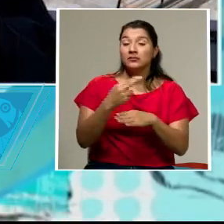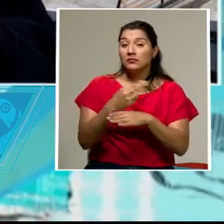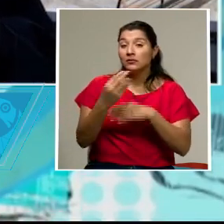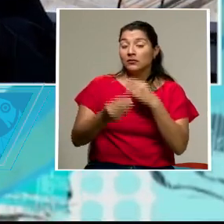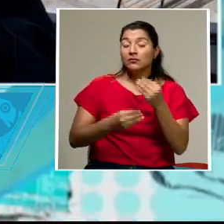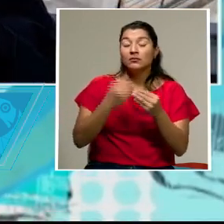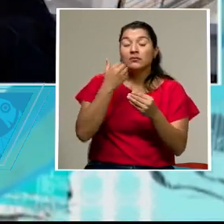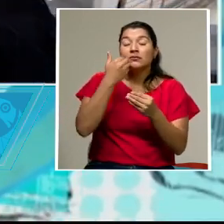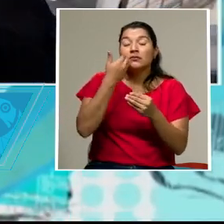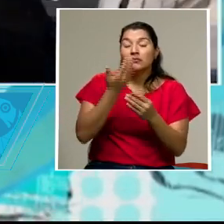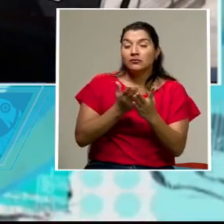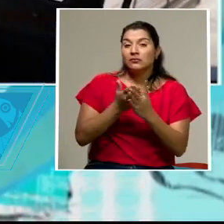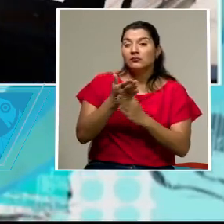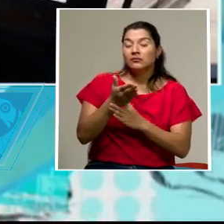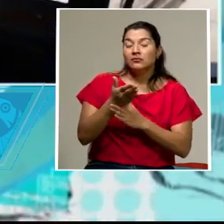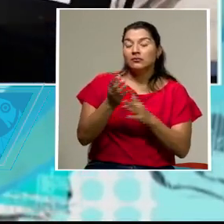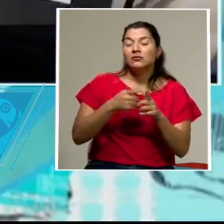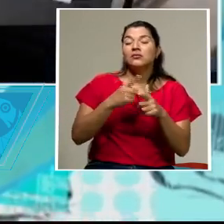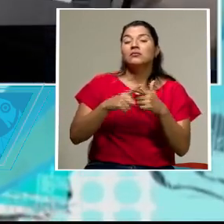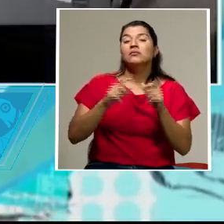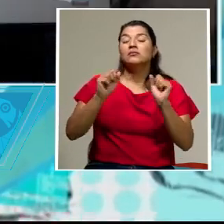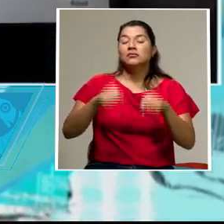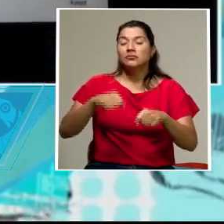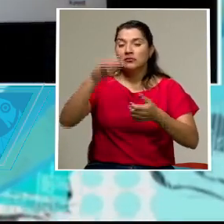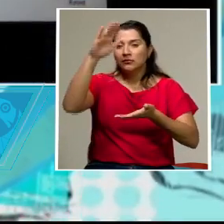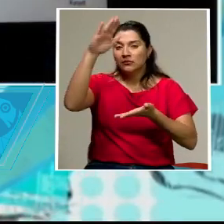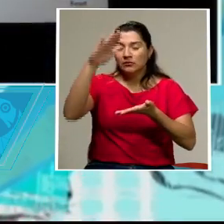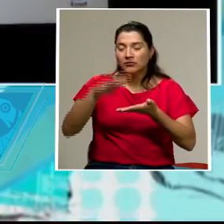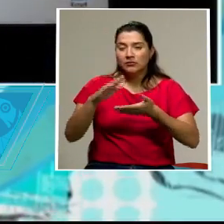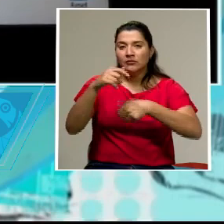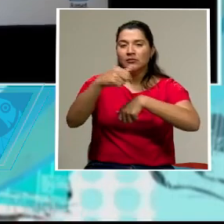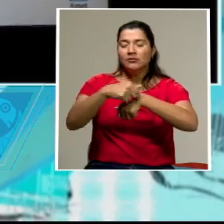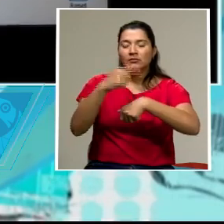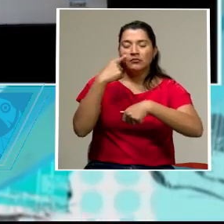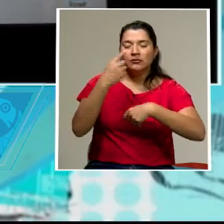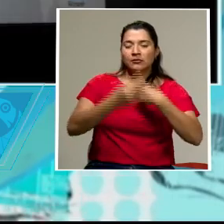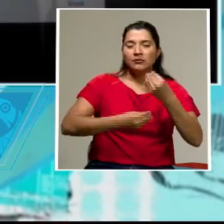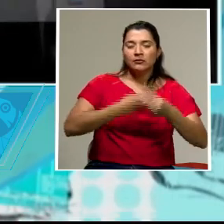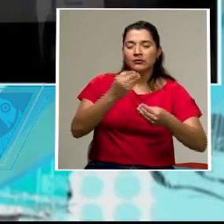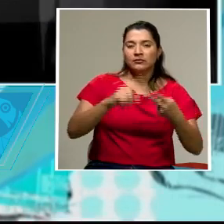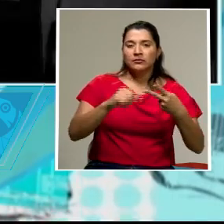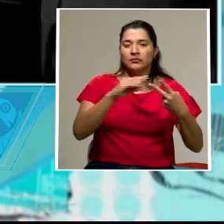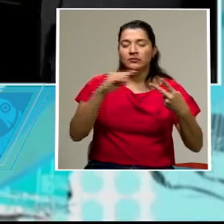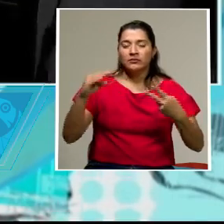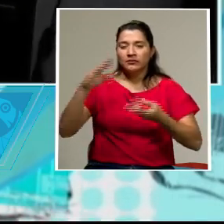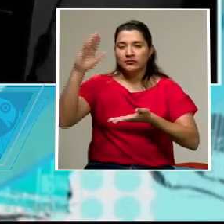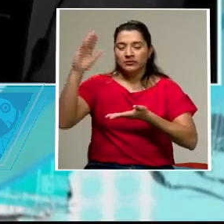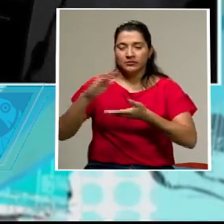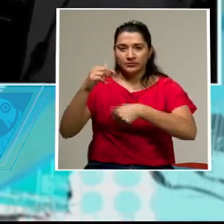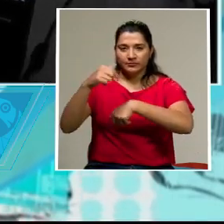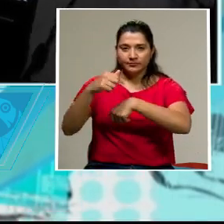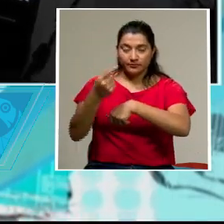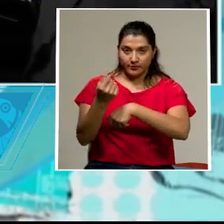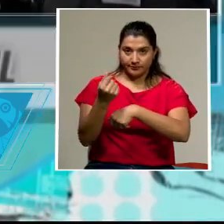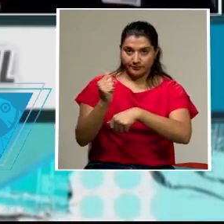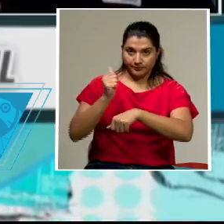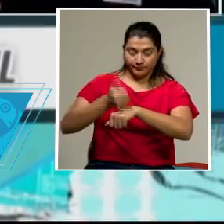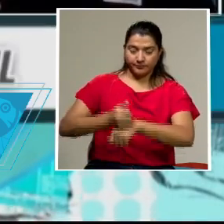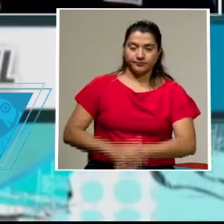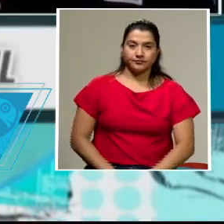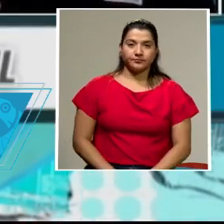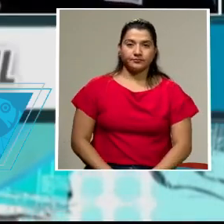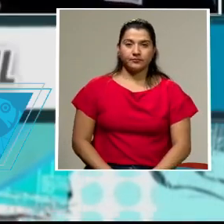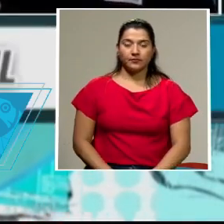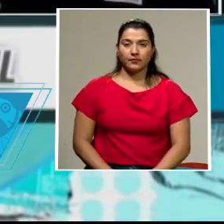fácil fabricación, reducen el tiempo de fabricación y el costo inicial de la inversión.